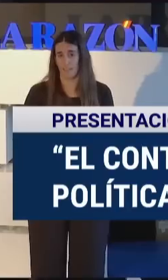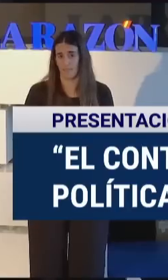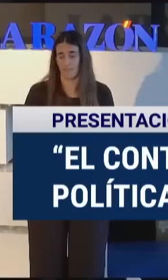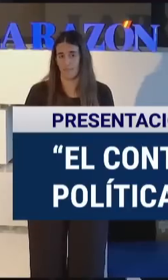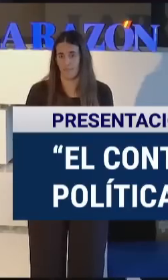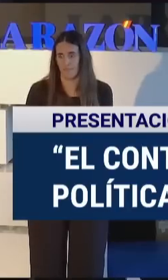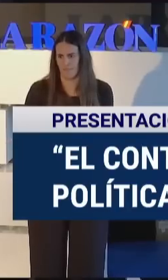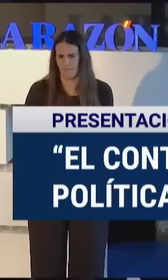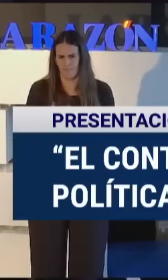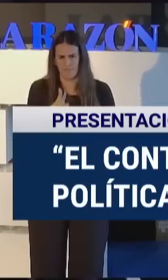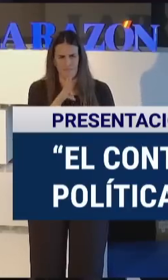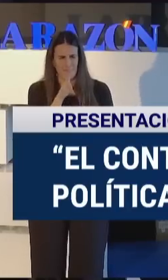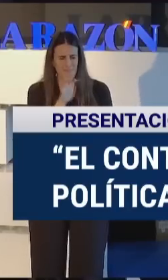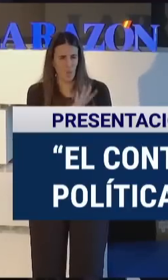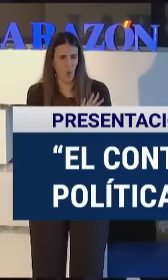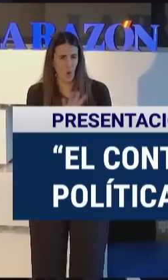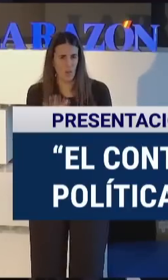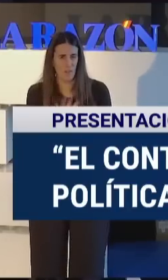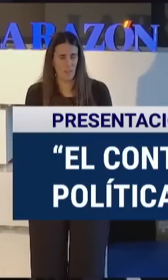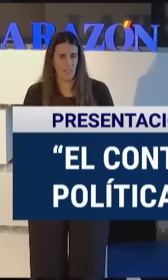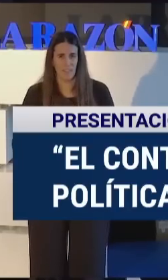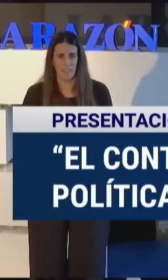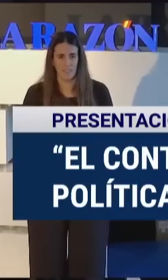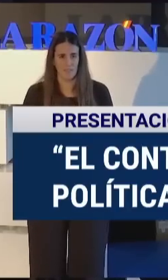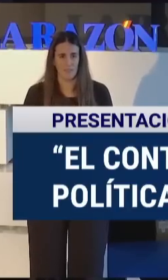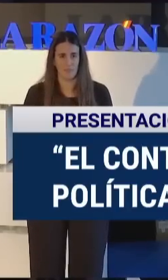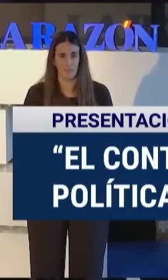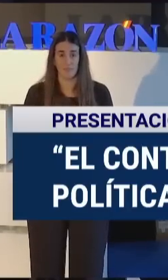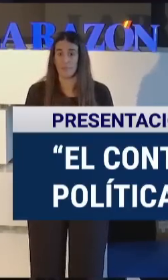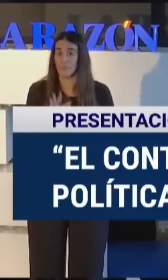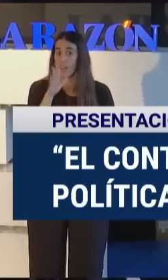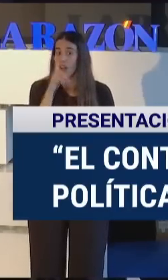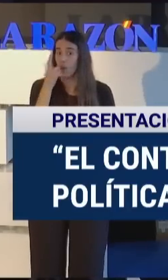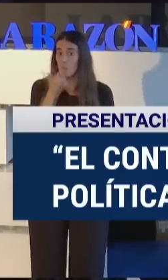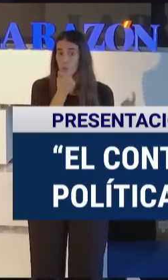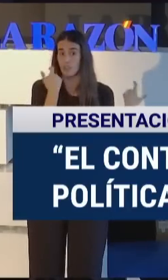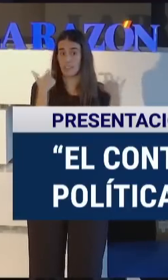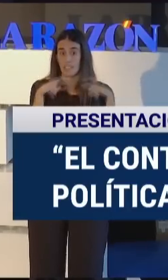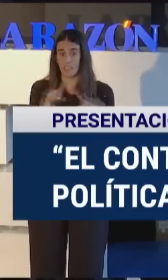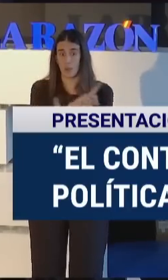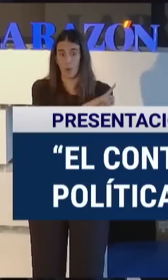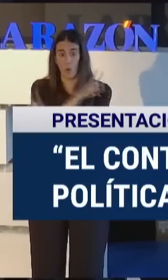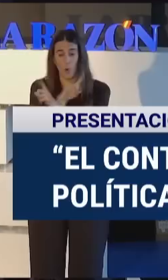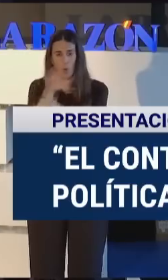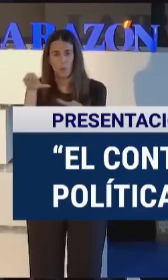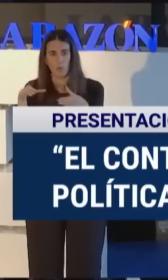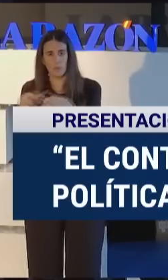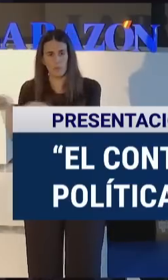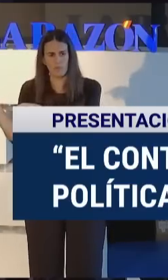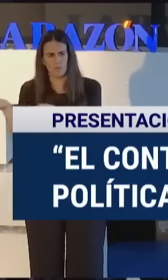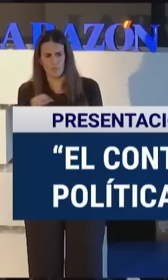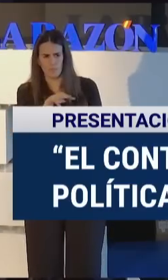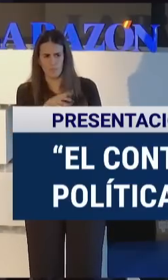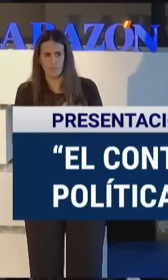claro que eso es una aberración. Ahora, un sector de la oposición, la crítica era, no hay que mandar